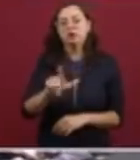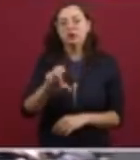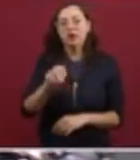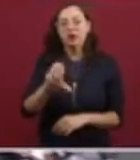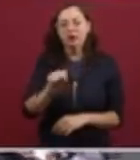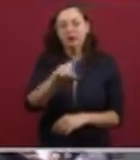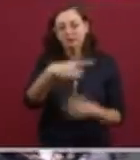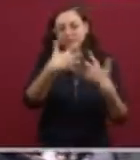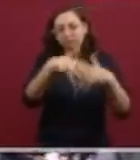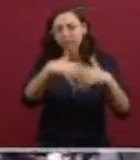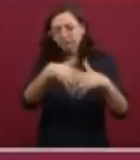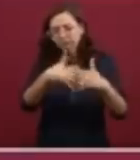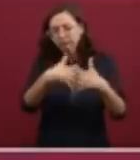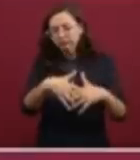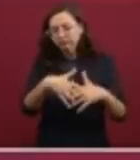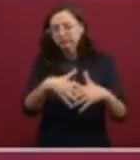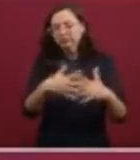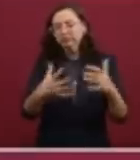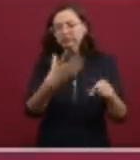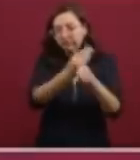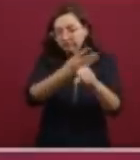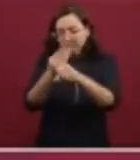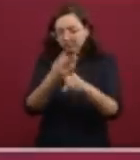tendríamos posibilidad,